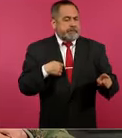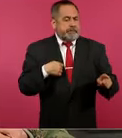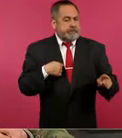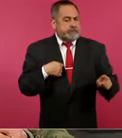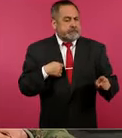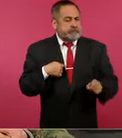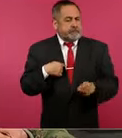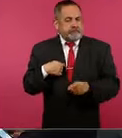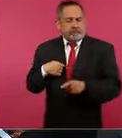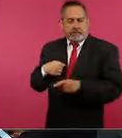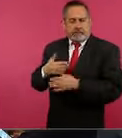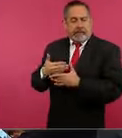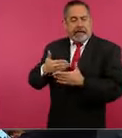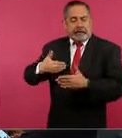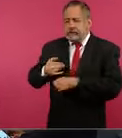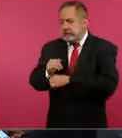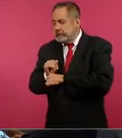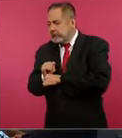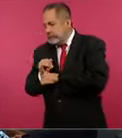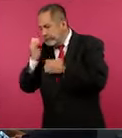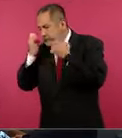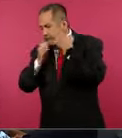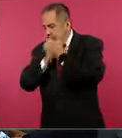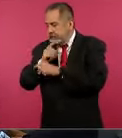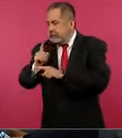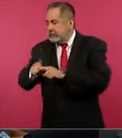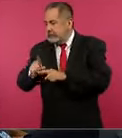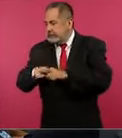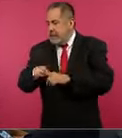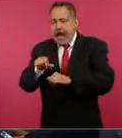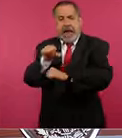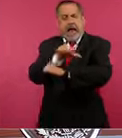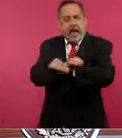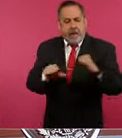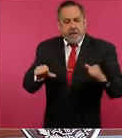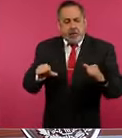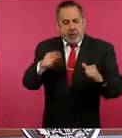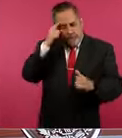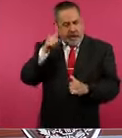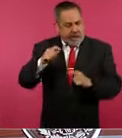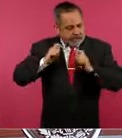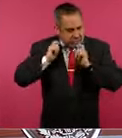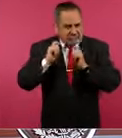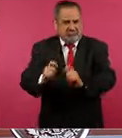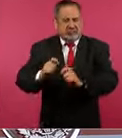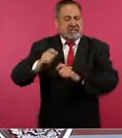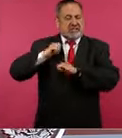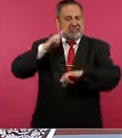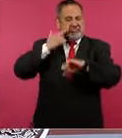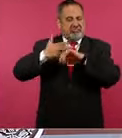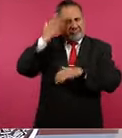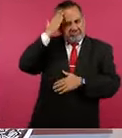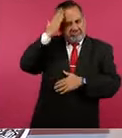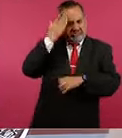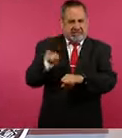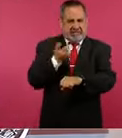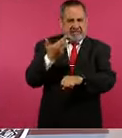una investigación, un análisis, un proceso para seleccionar al